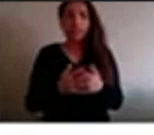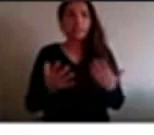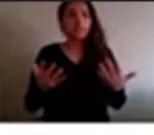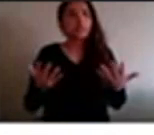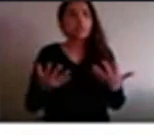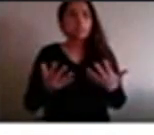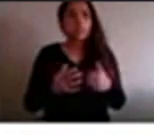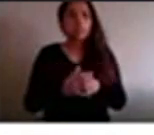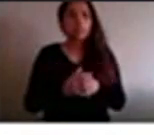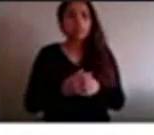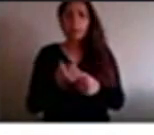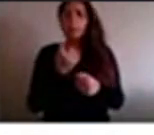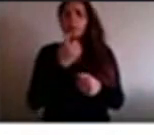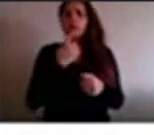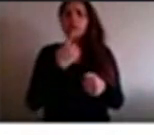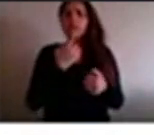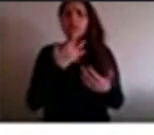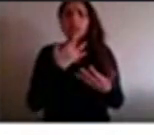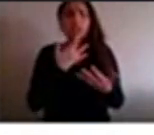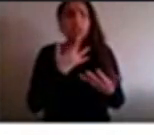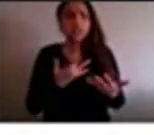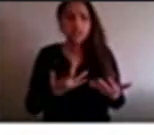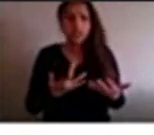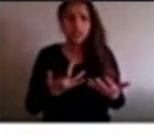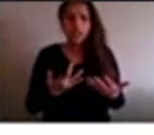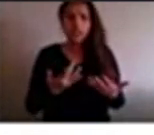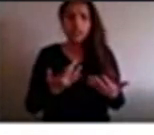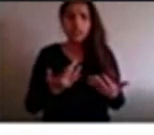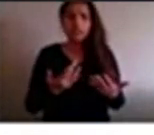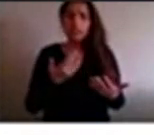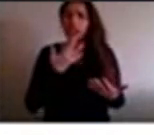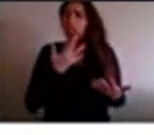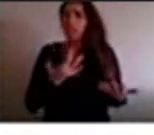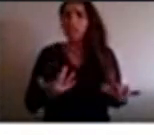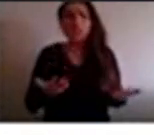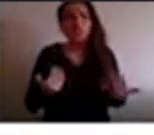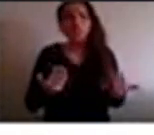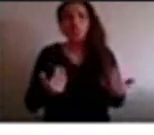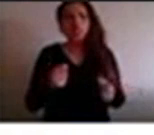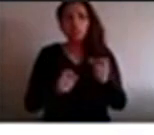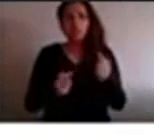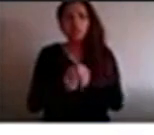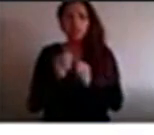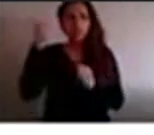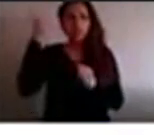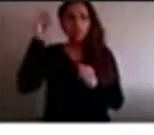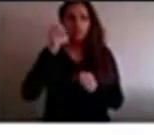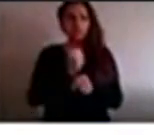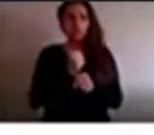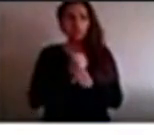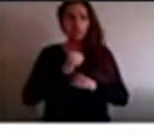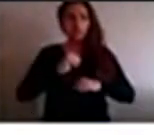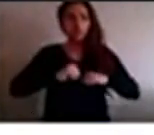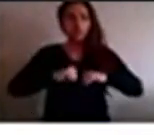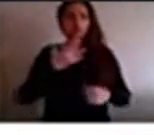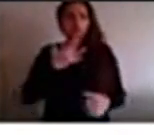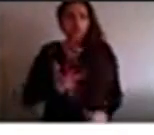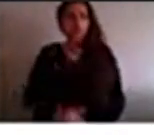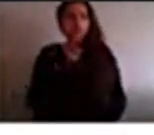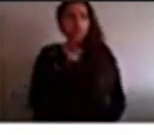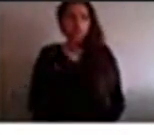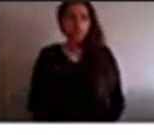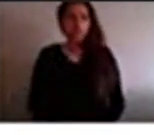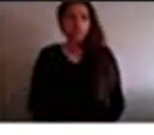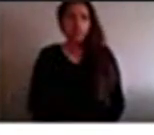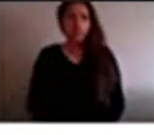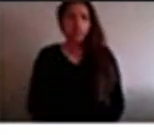preguntaban, ¿y para qué sirven las personas con discapacidad? Su empresa, le dije, para ser presidente de la compañía hasta el último